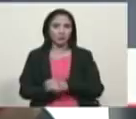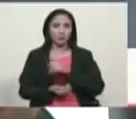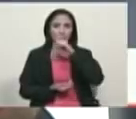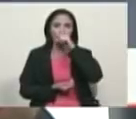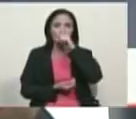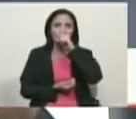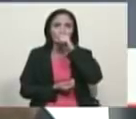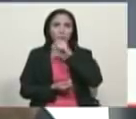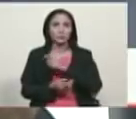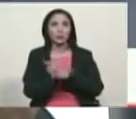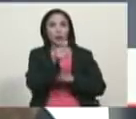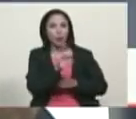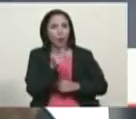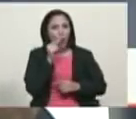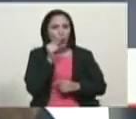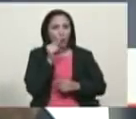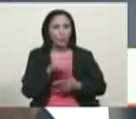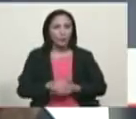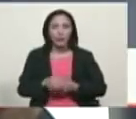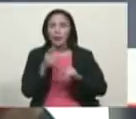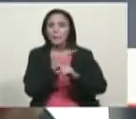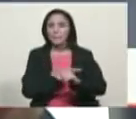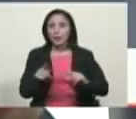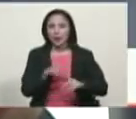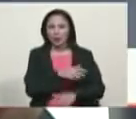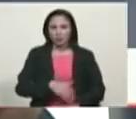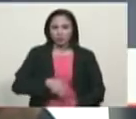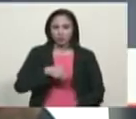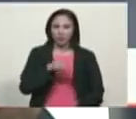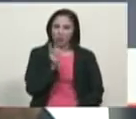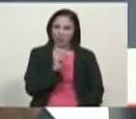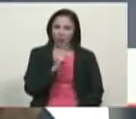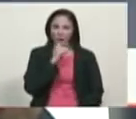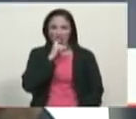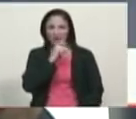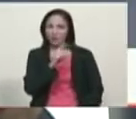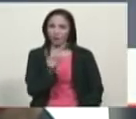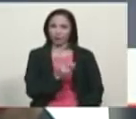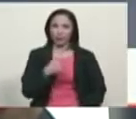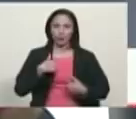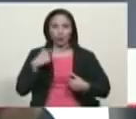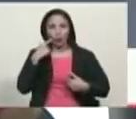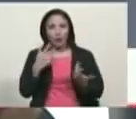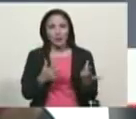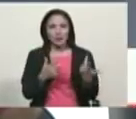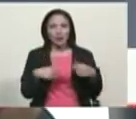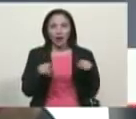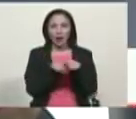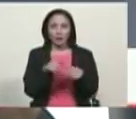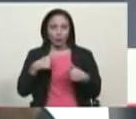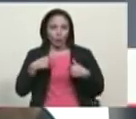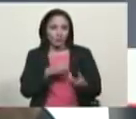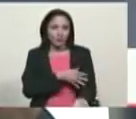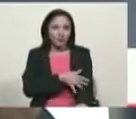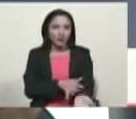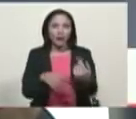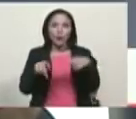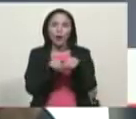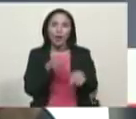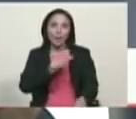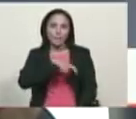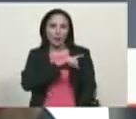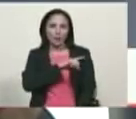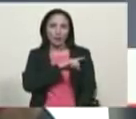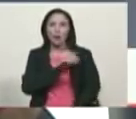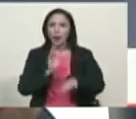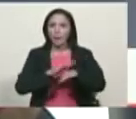extremista. Pero ni siquiera por indignación me va a hacer abdicar de ser español, porque España también